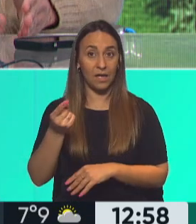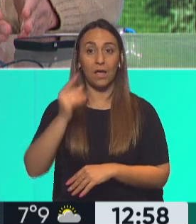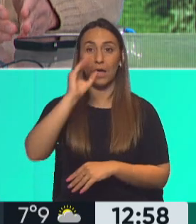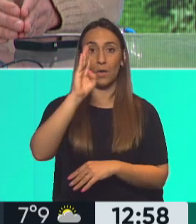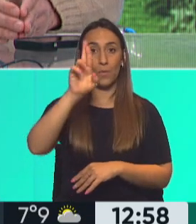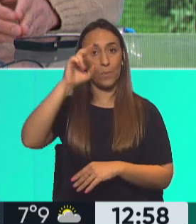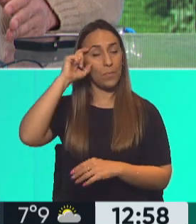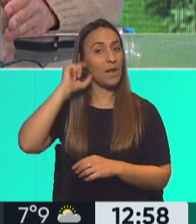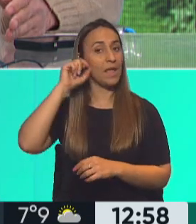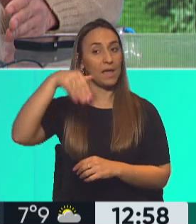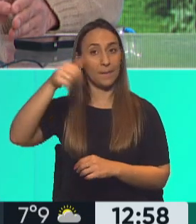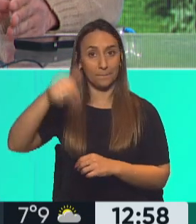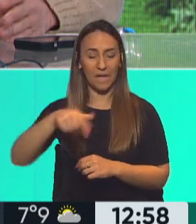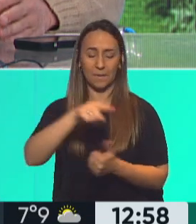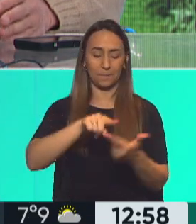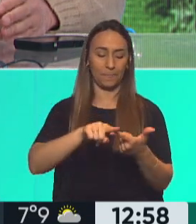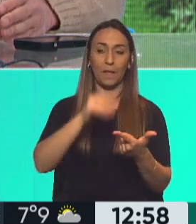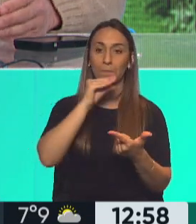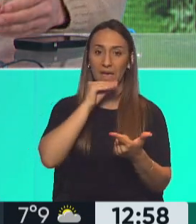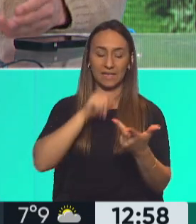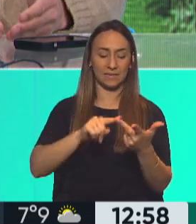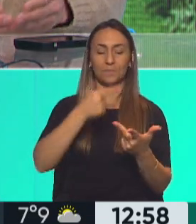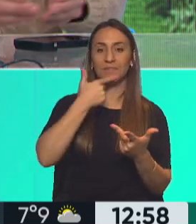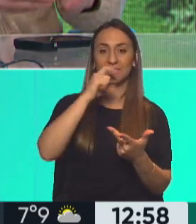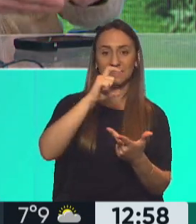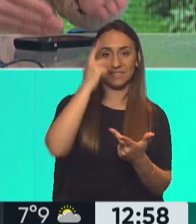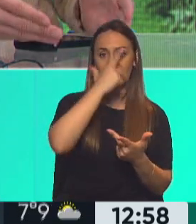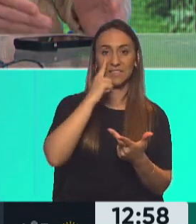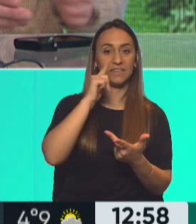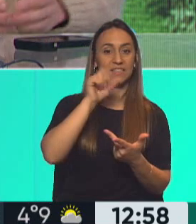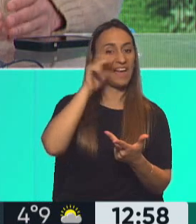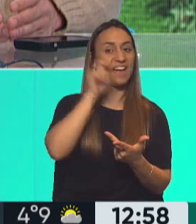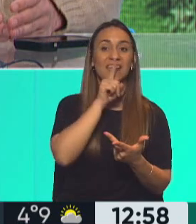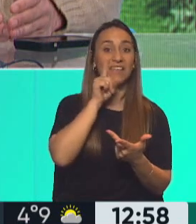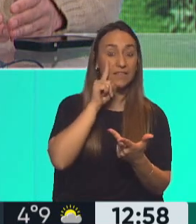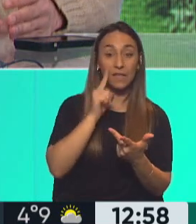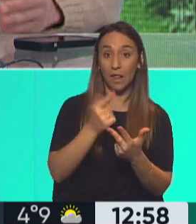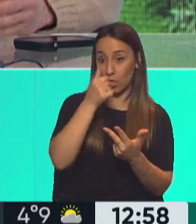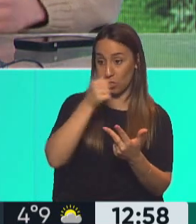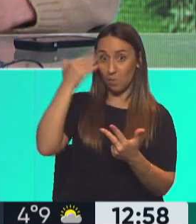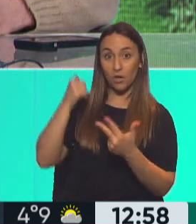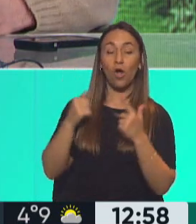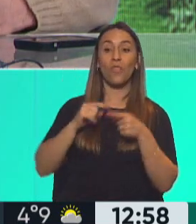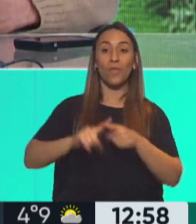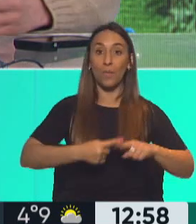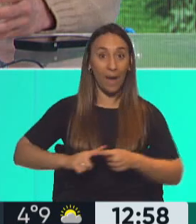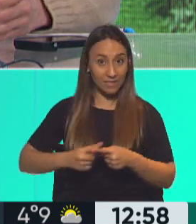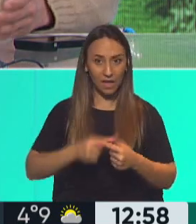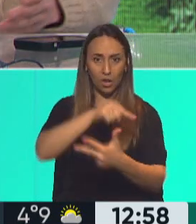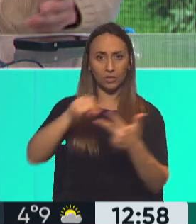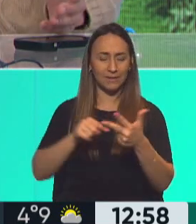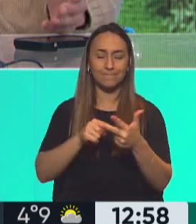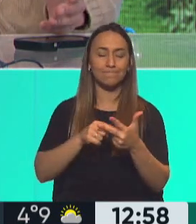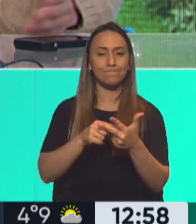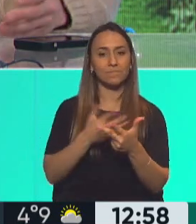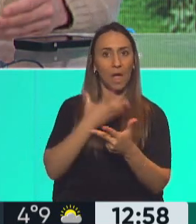Bregman, Sergio Massa y Schiaretti tomaron cartas en el asunto cuando fue el domingo el debate presidencial. Lamentablemente los otros y las otras candidatas